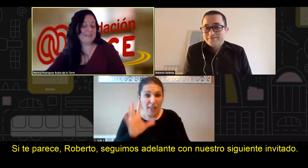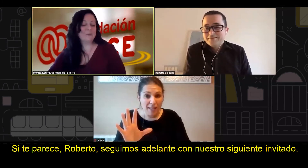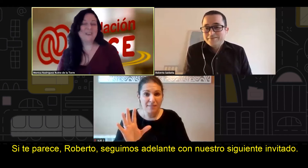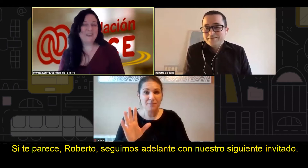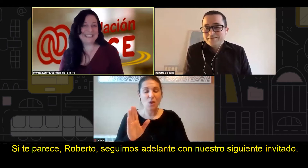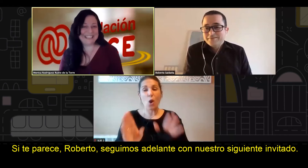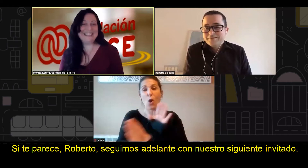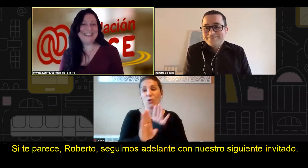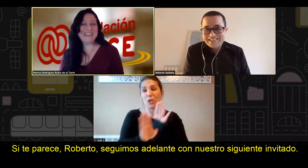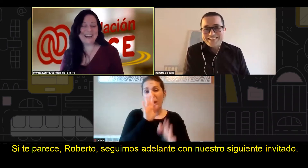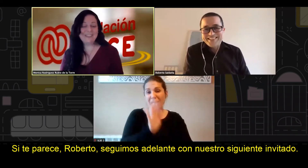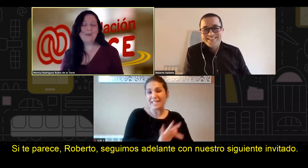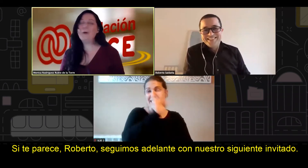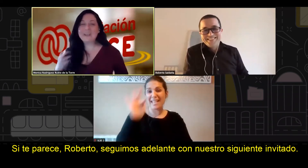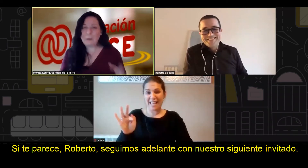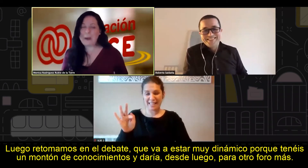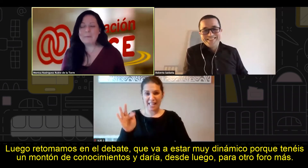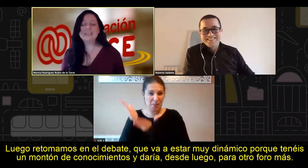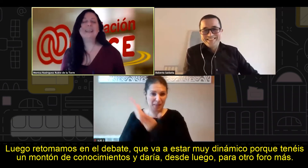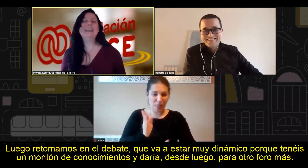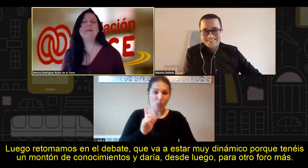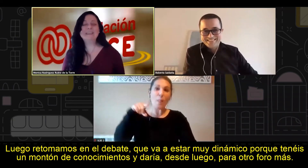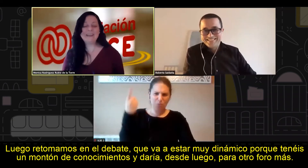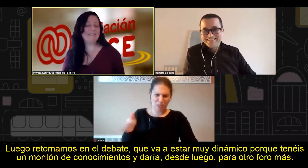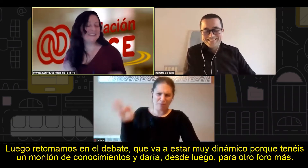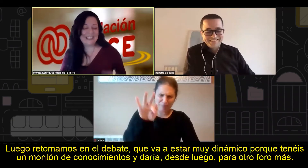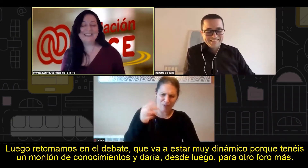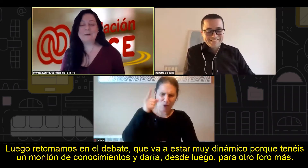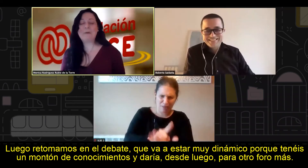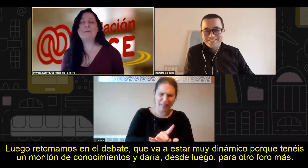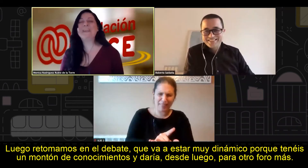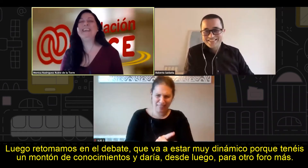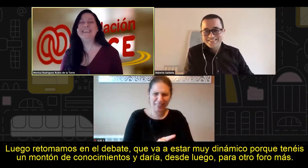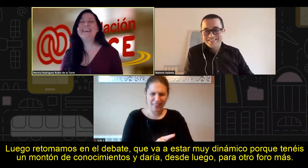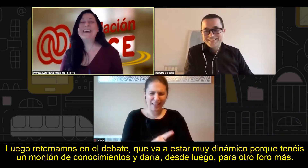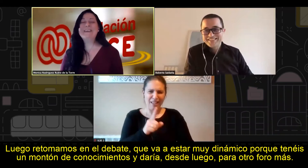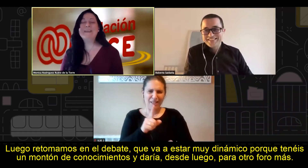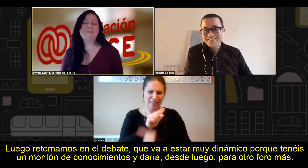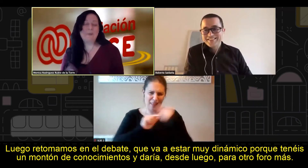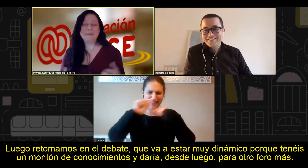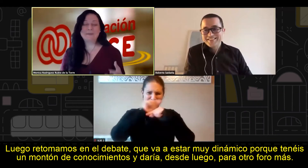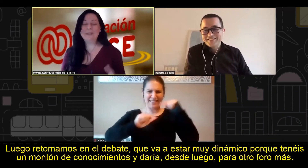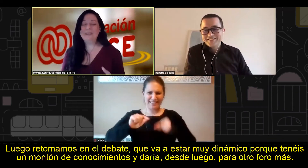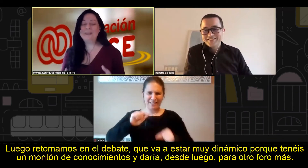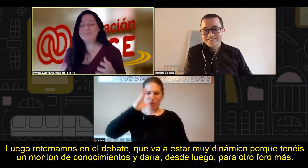con nuestro siguiente invitado, sí. Luego retomamos en el debate que va a estar, yo creo, muy